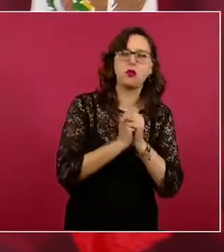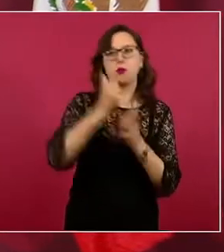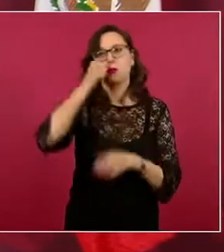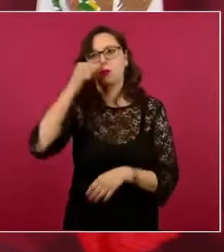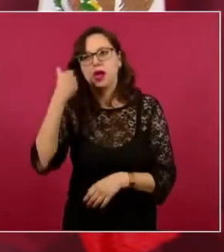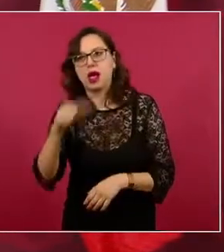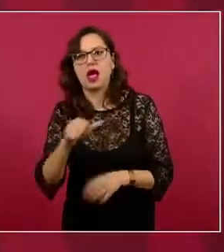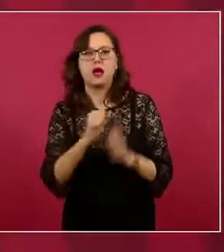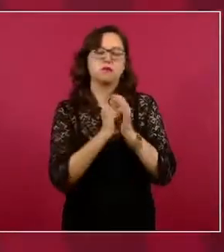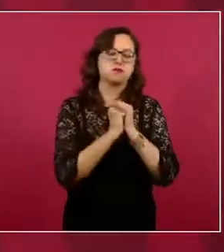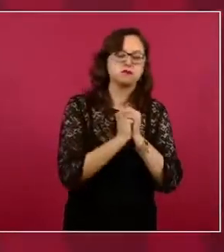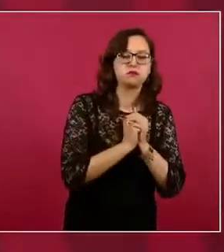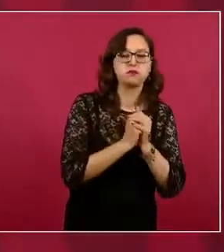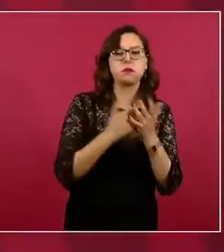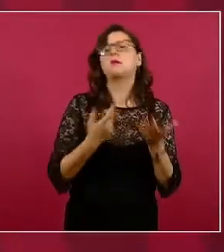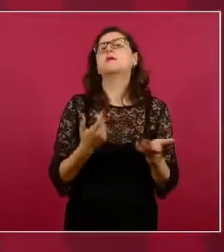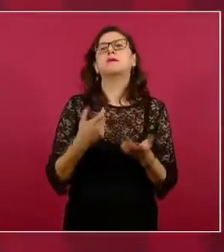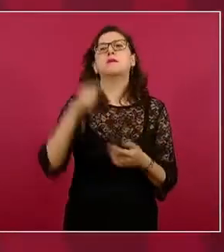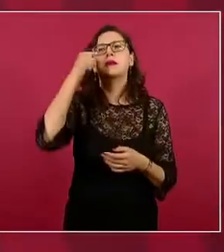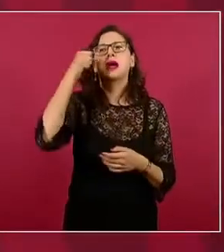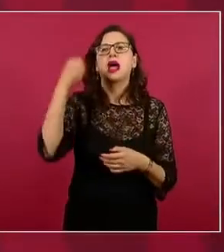pecar socialmente,